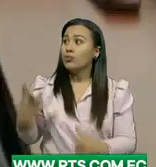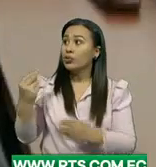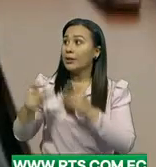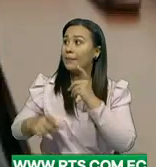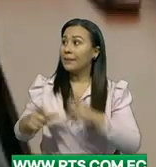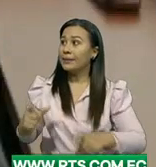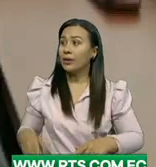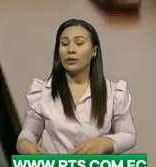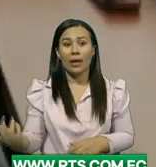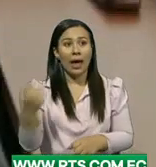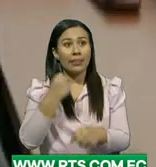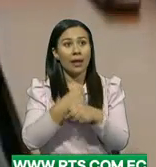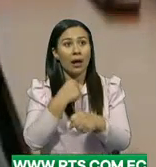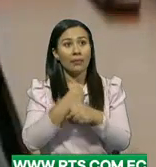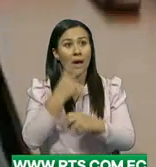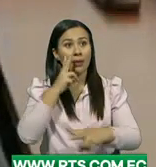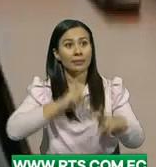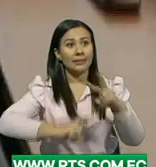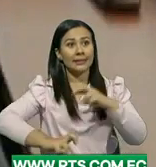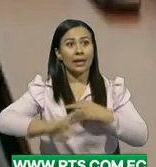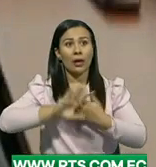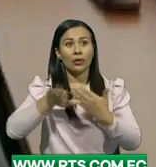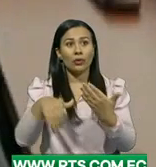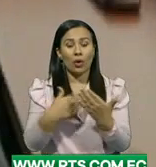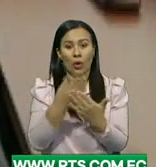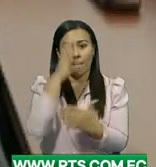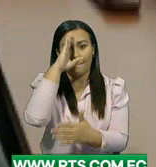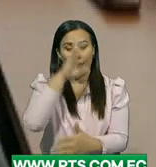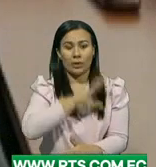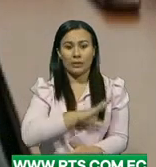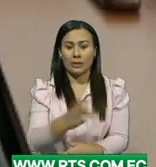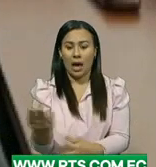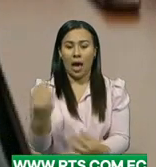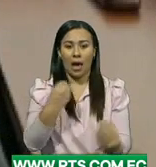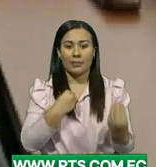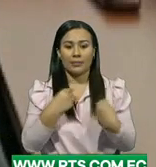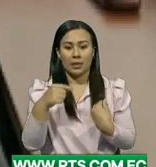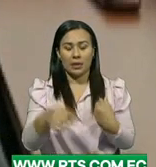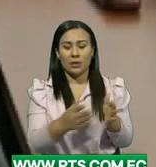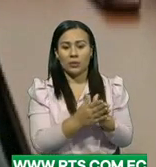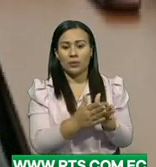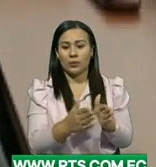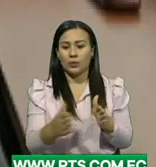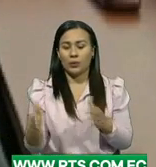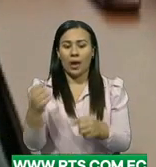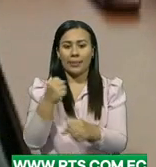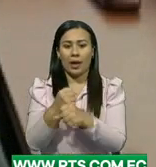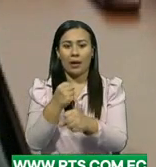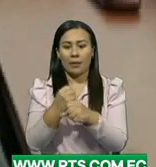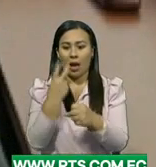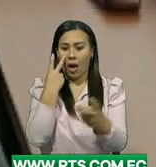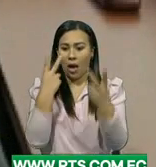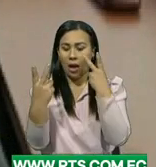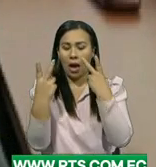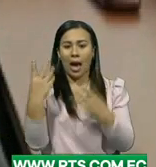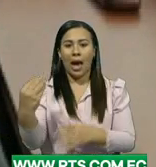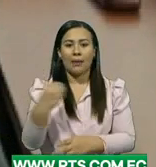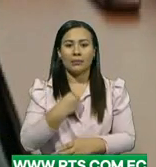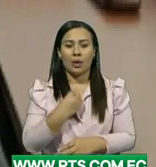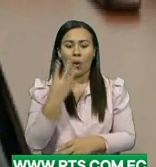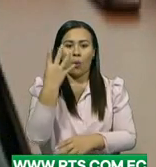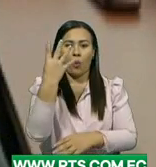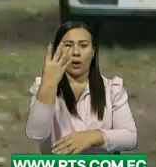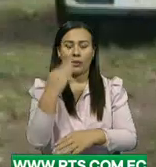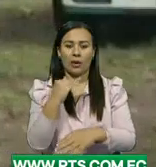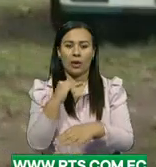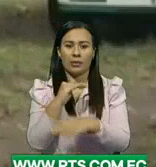El eje preventivo del distrito de policía acantonado en esta ciudad fue alertado aproximadamente a las 4 horas con